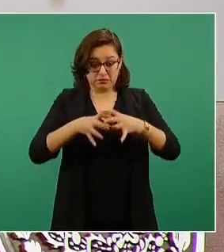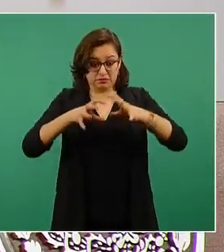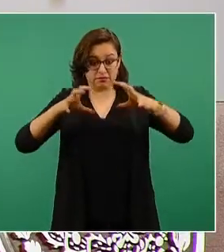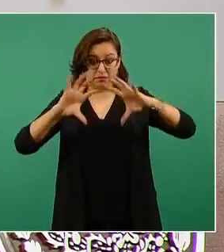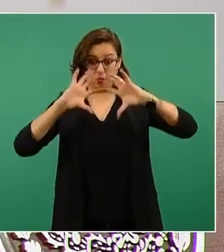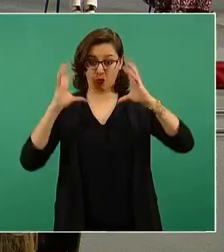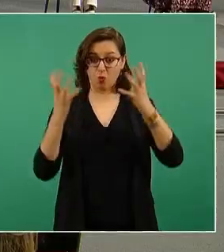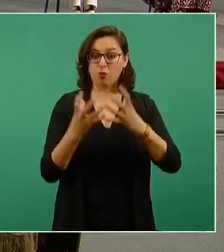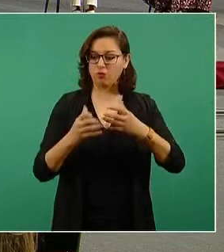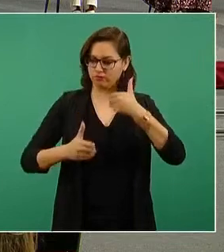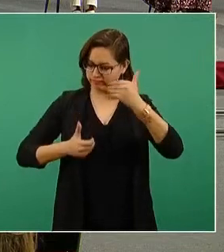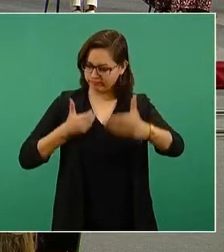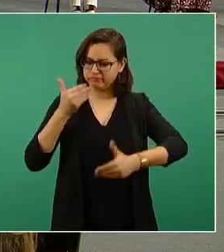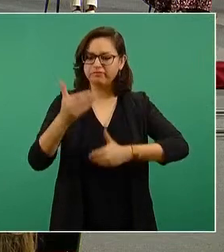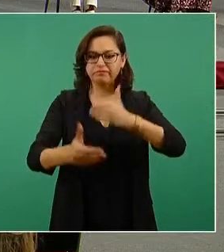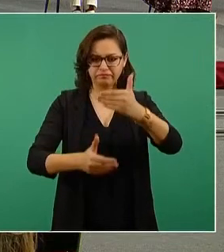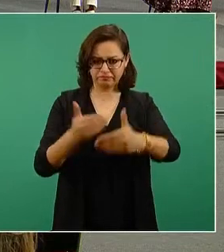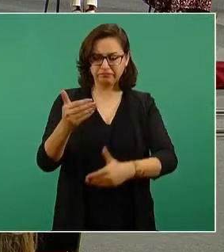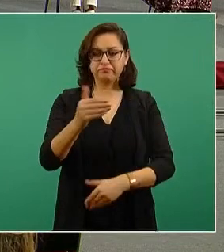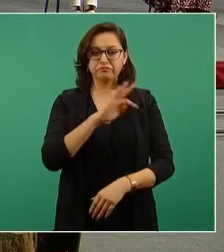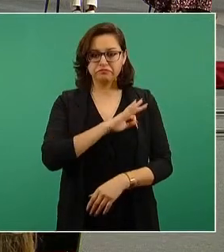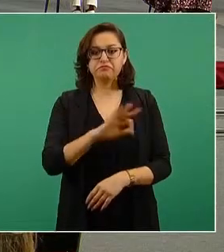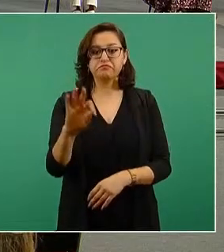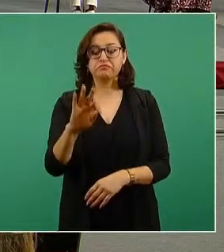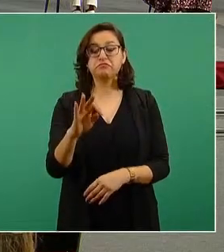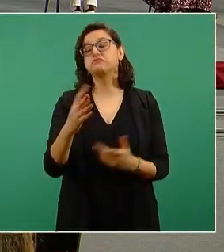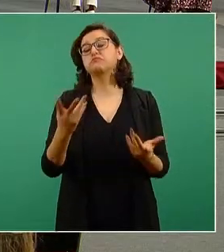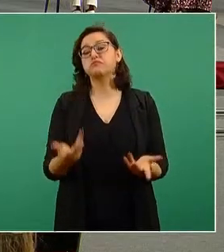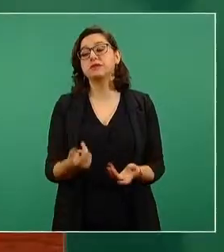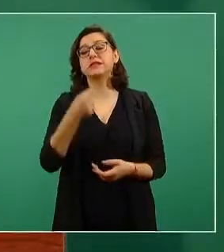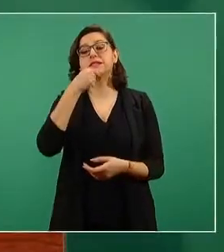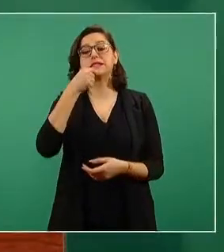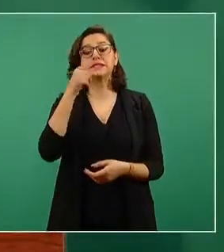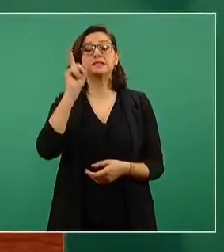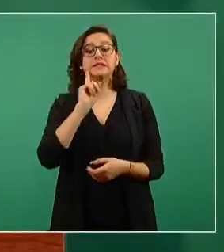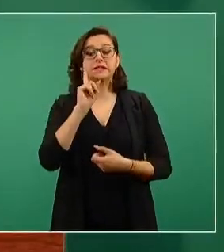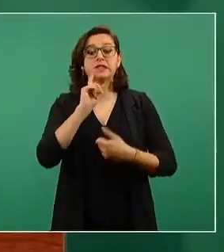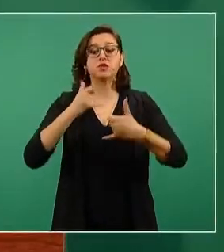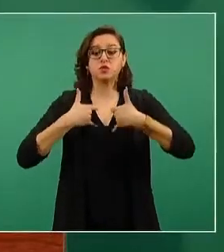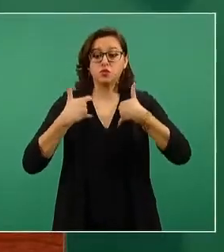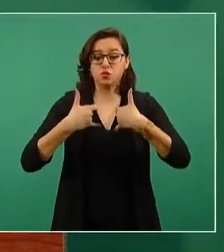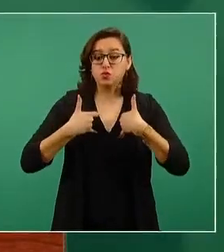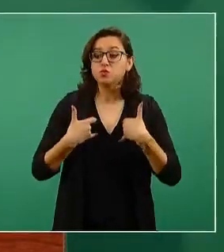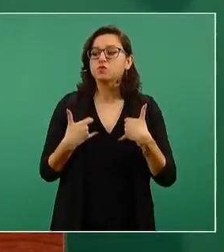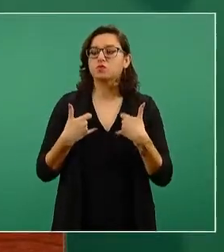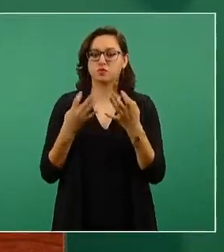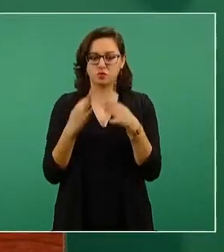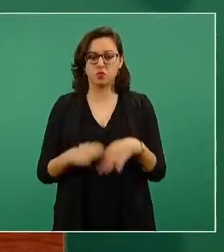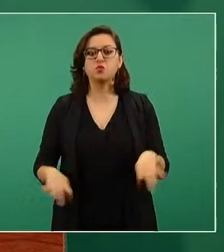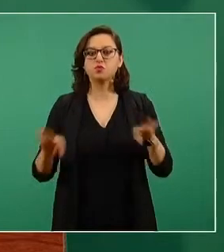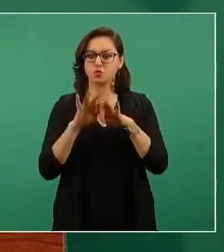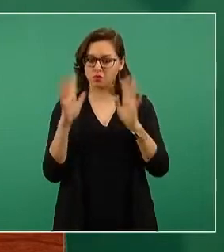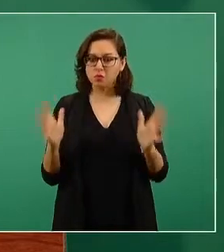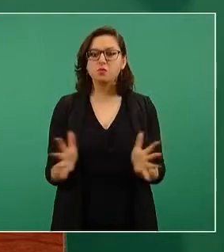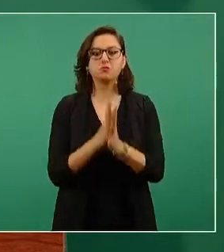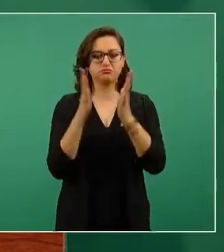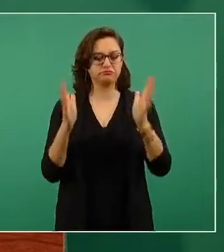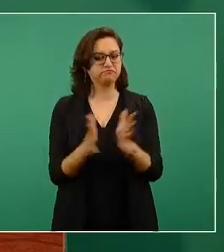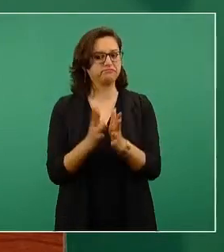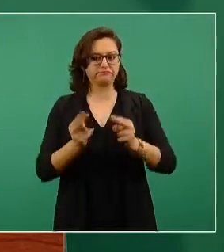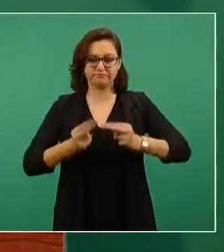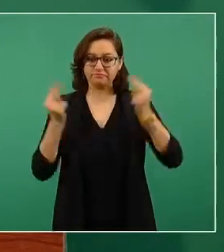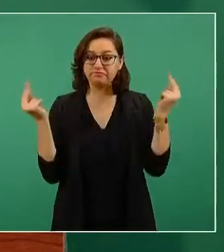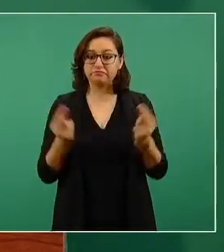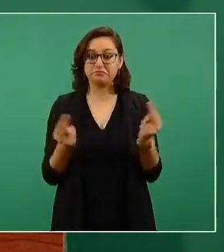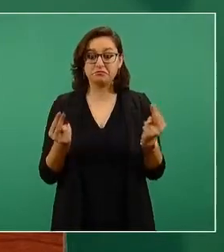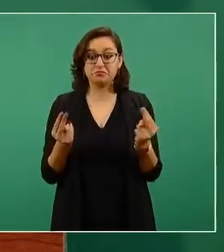que las juventudes, las niñas, las adolescentes, somos clave en este espacio. Y que sin nuestra presencia, este